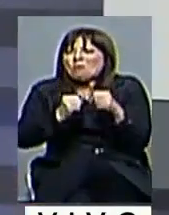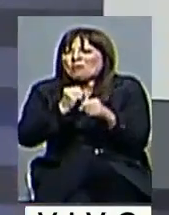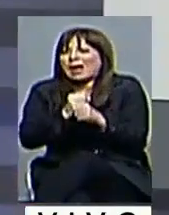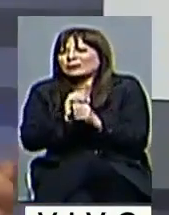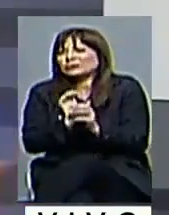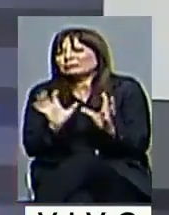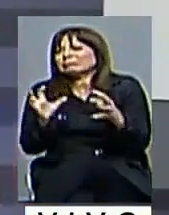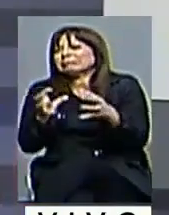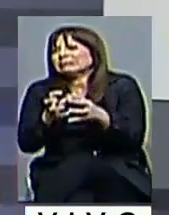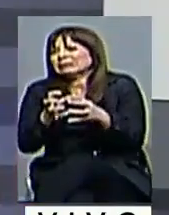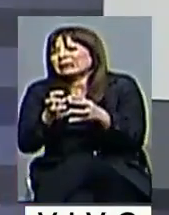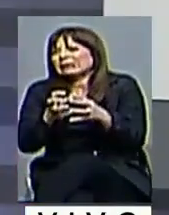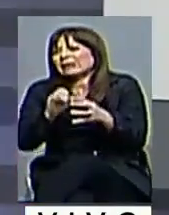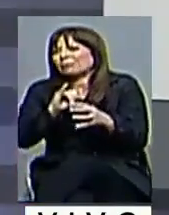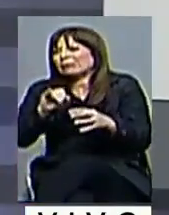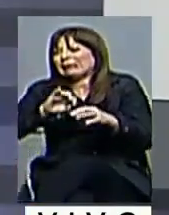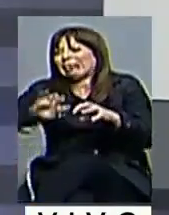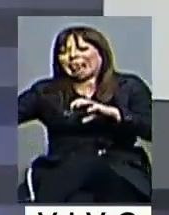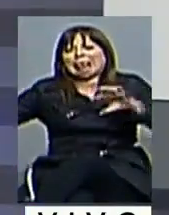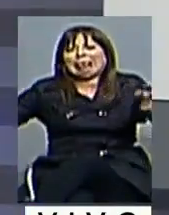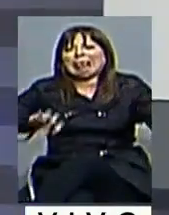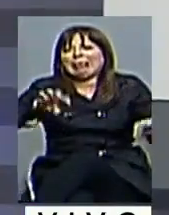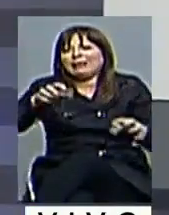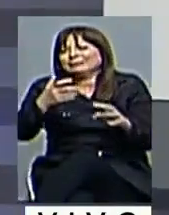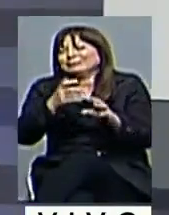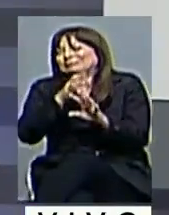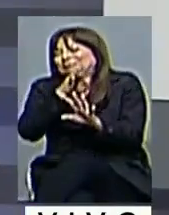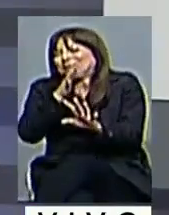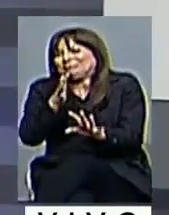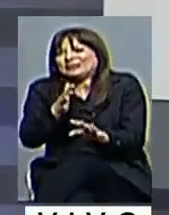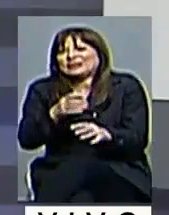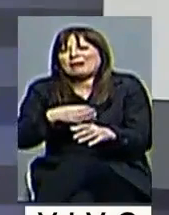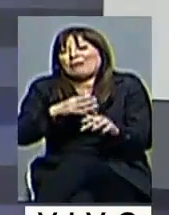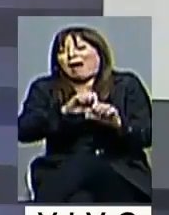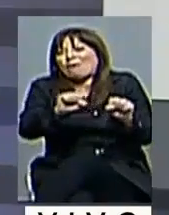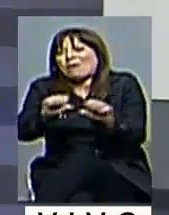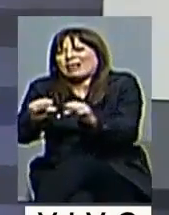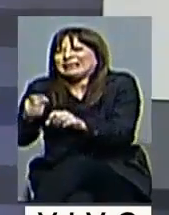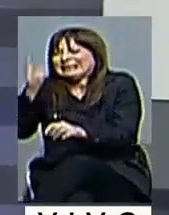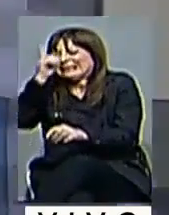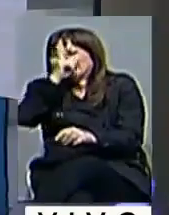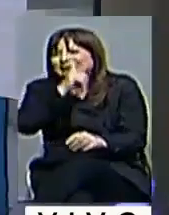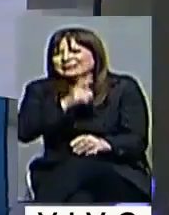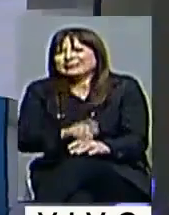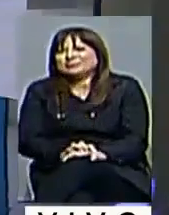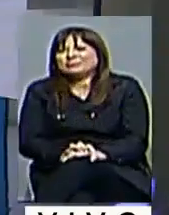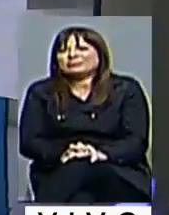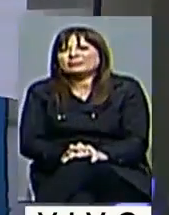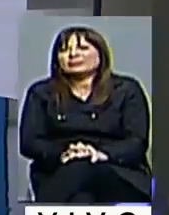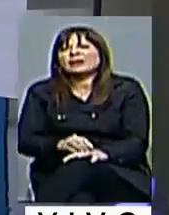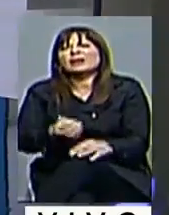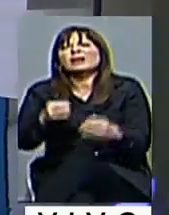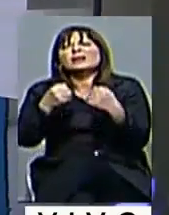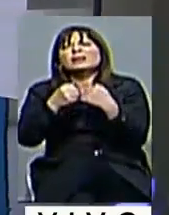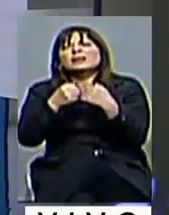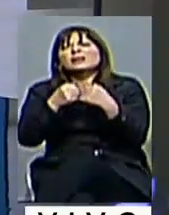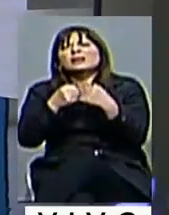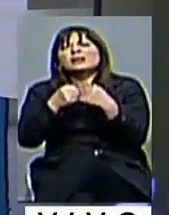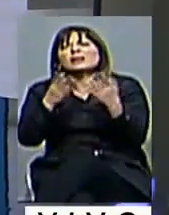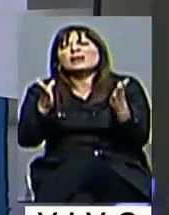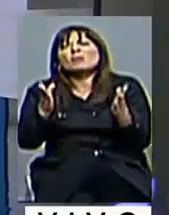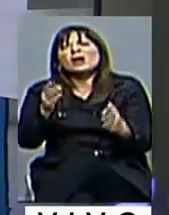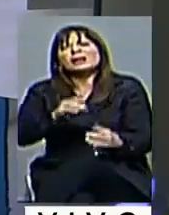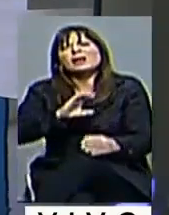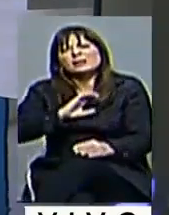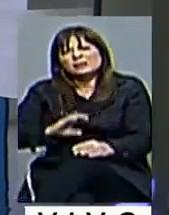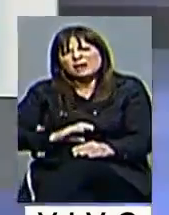diáspora, este lío que tiene la oposición, o sea, poner de acuerdo. ¿Y la DC se va a sacar un poco chileado? Es más difícil, yo creo, justamente